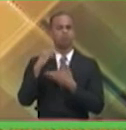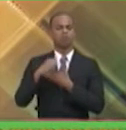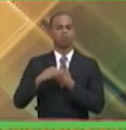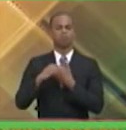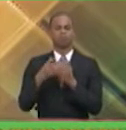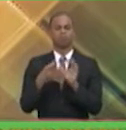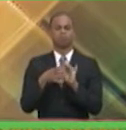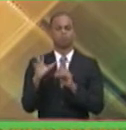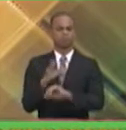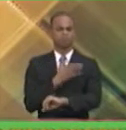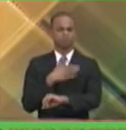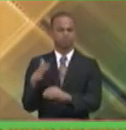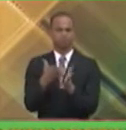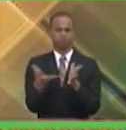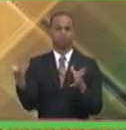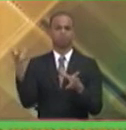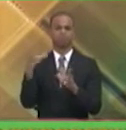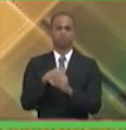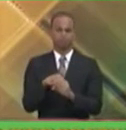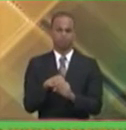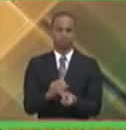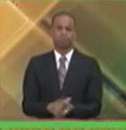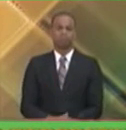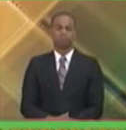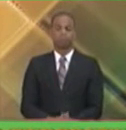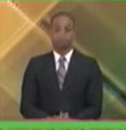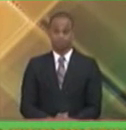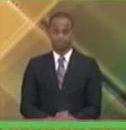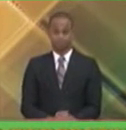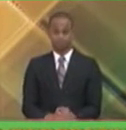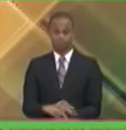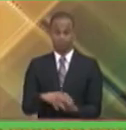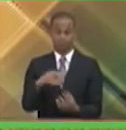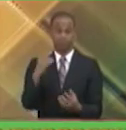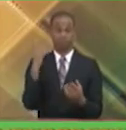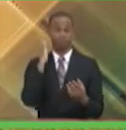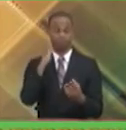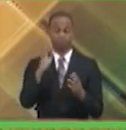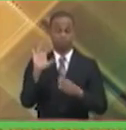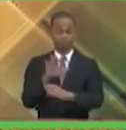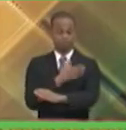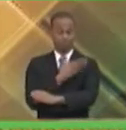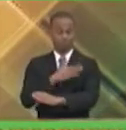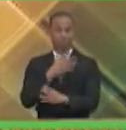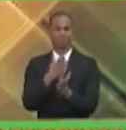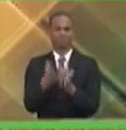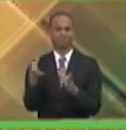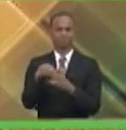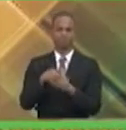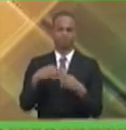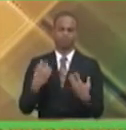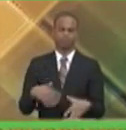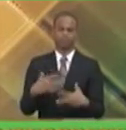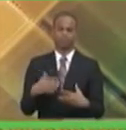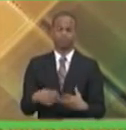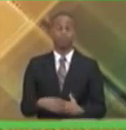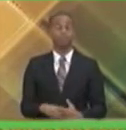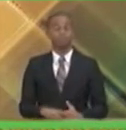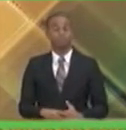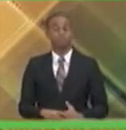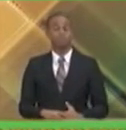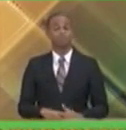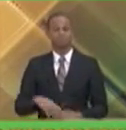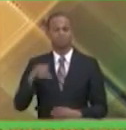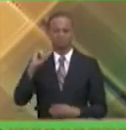proyectos de música inclusiva. Fíjense ustedes de qué vamos a hablar, música inclusiva. ¿Qué